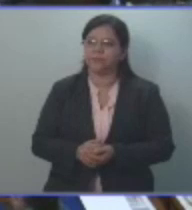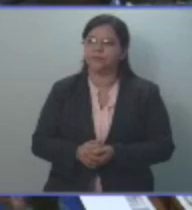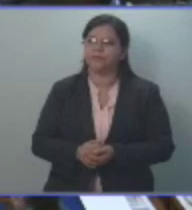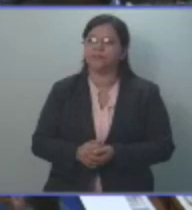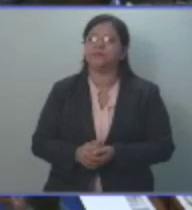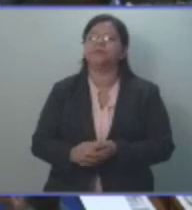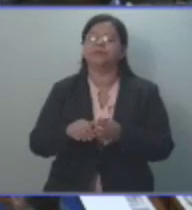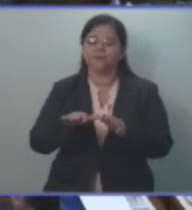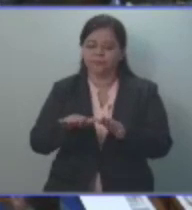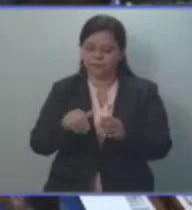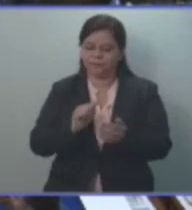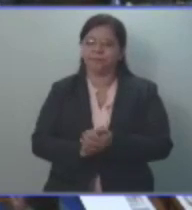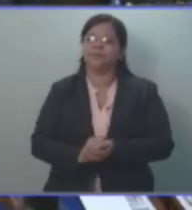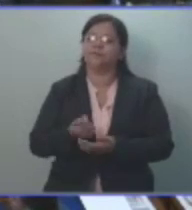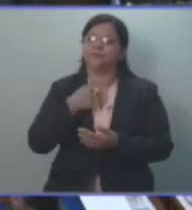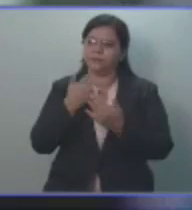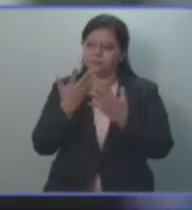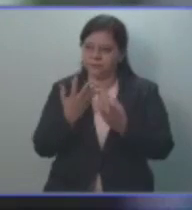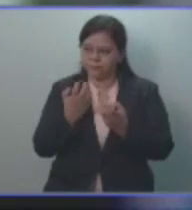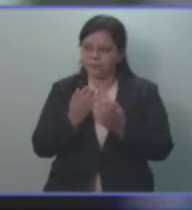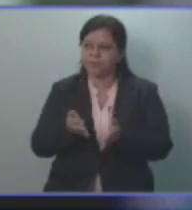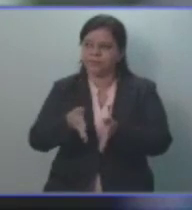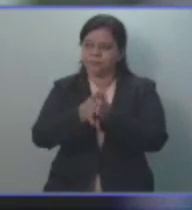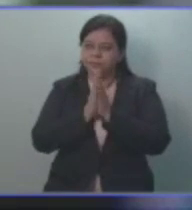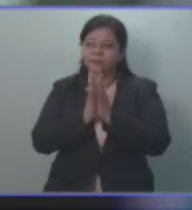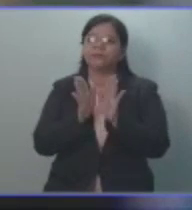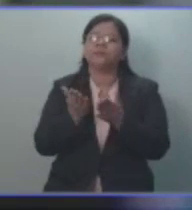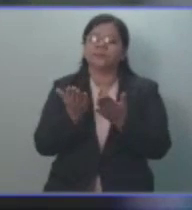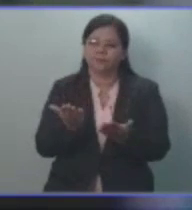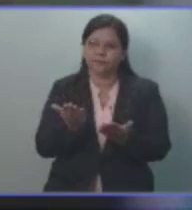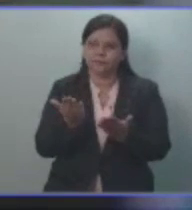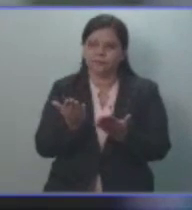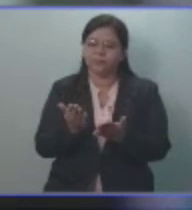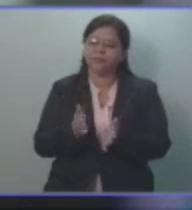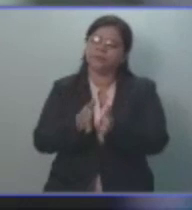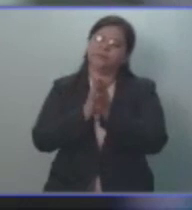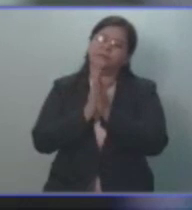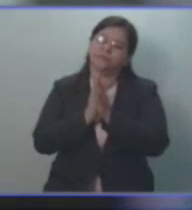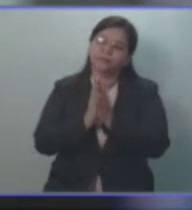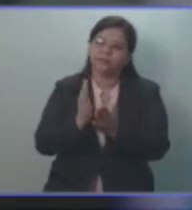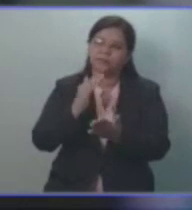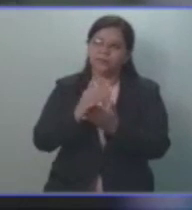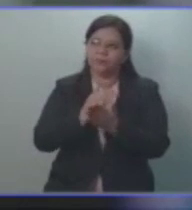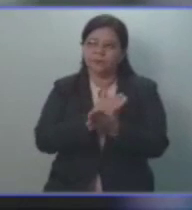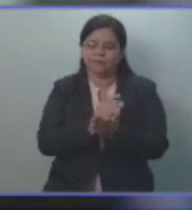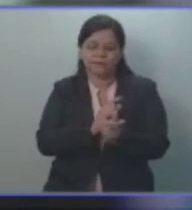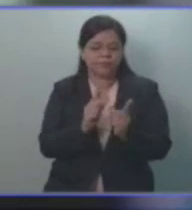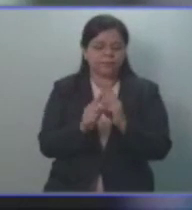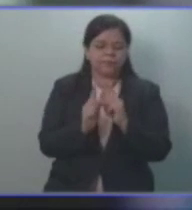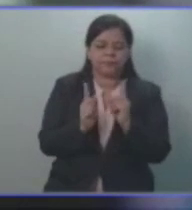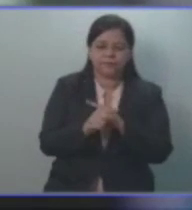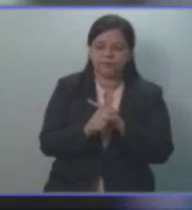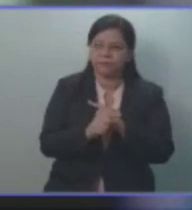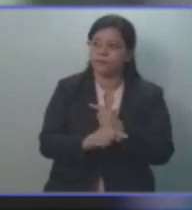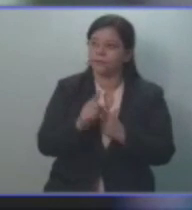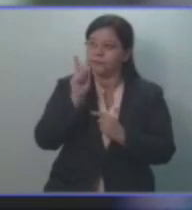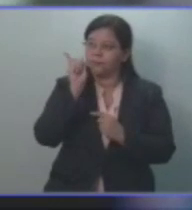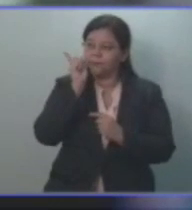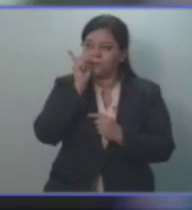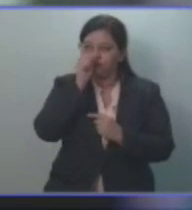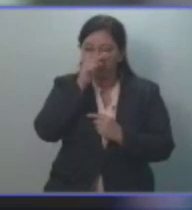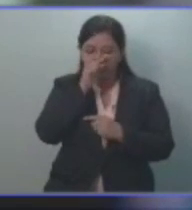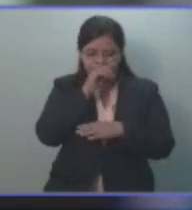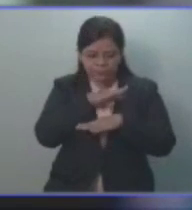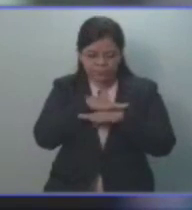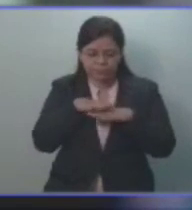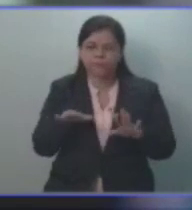micrófono, gracias. He solicitado la palabra para pedir una modificación de agenda, un minuto de silencio